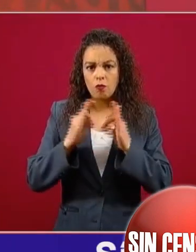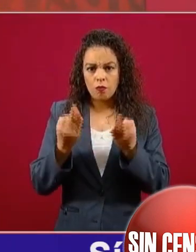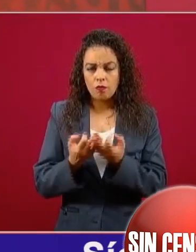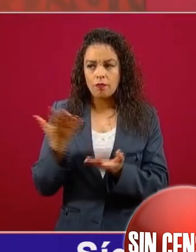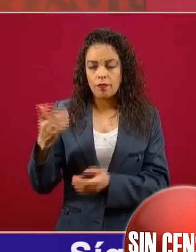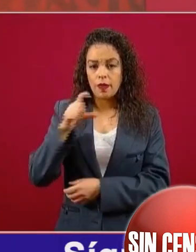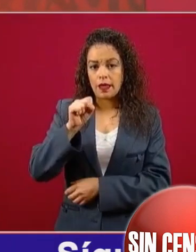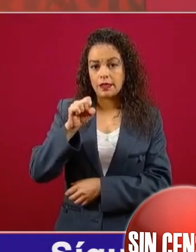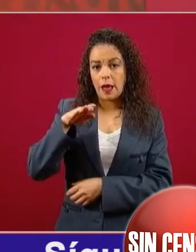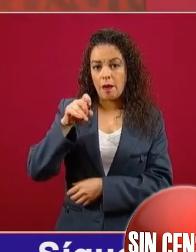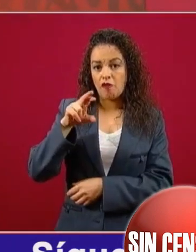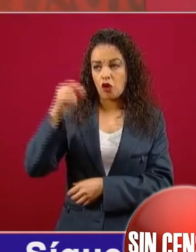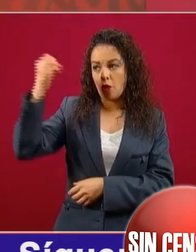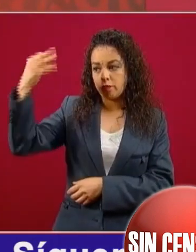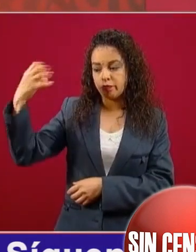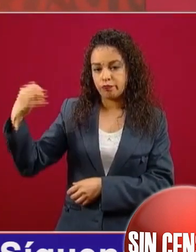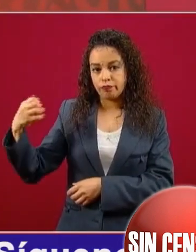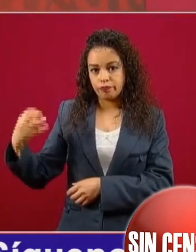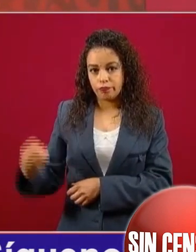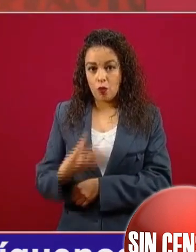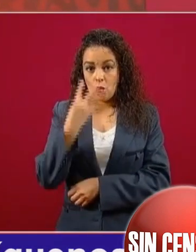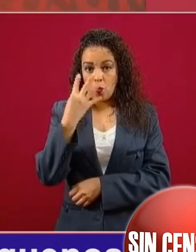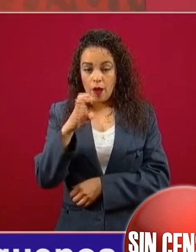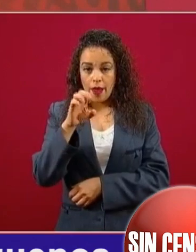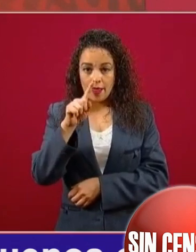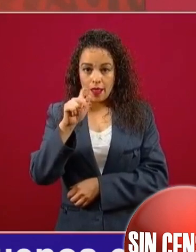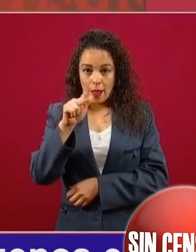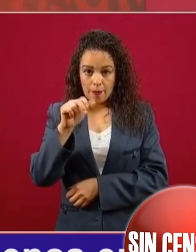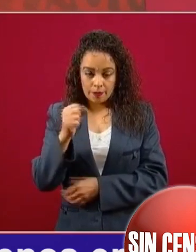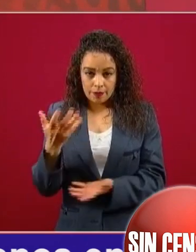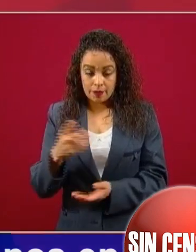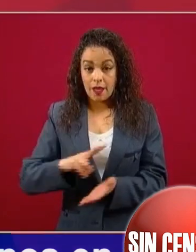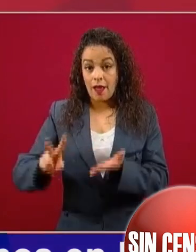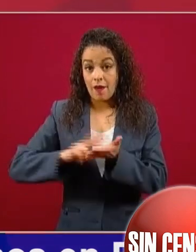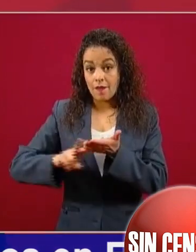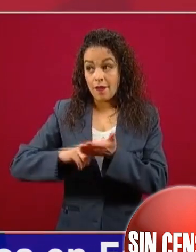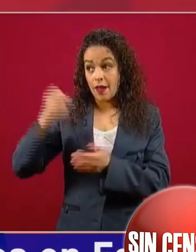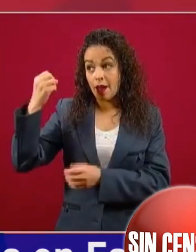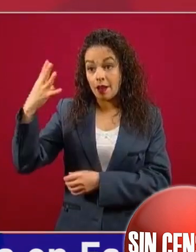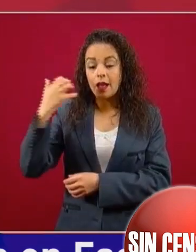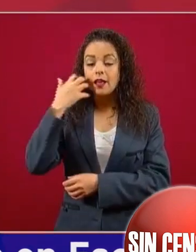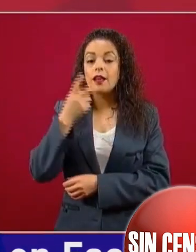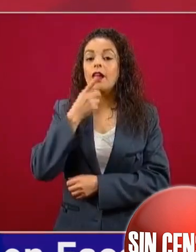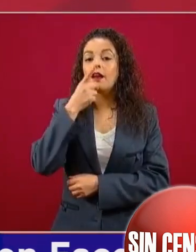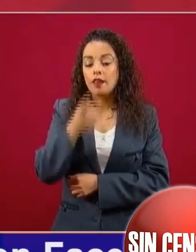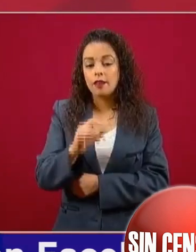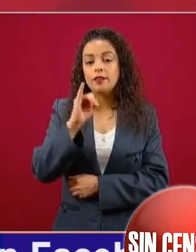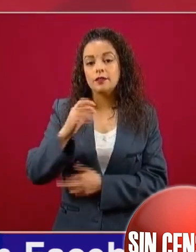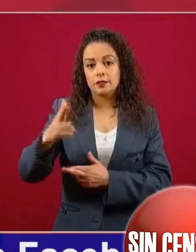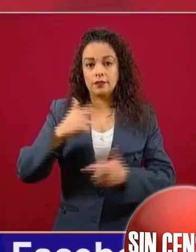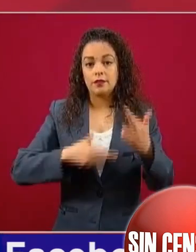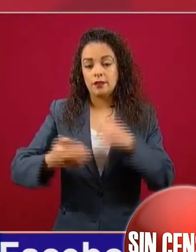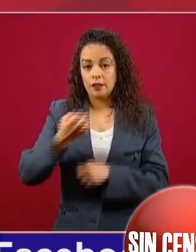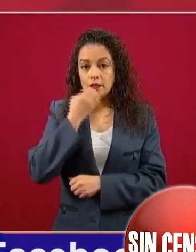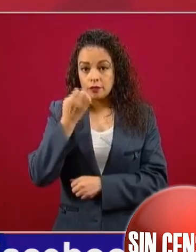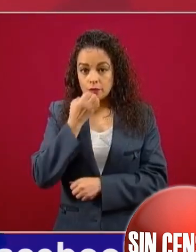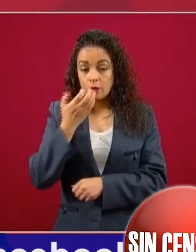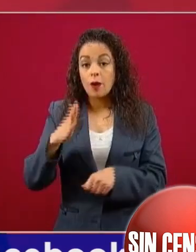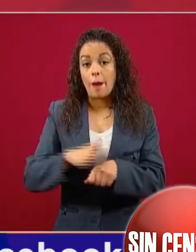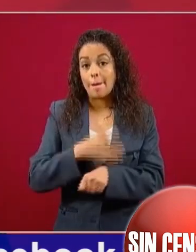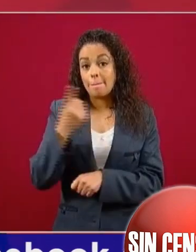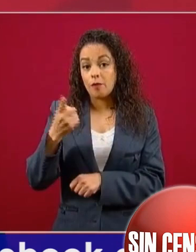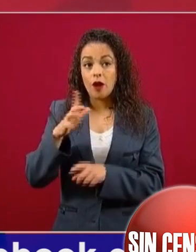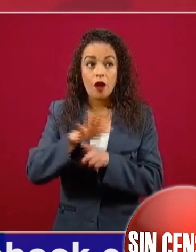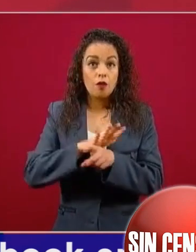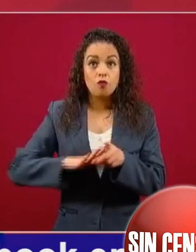la etapa verde es la etapa de regreso a la escuela. Eso quiere decir que las condiciones están dadas